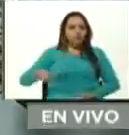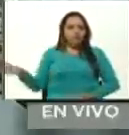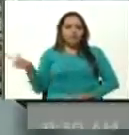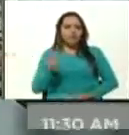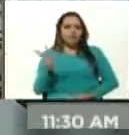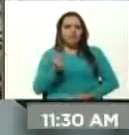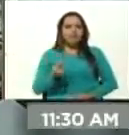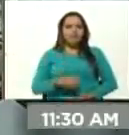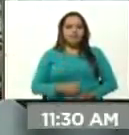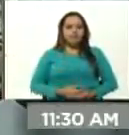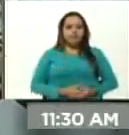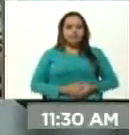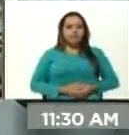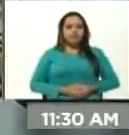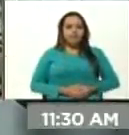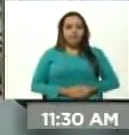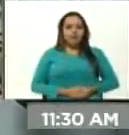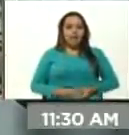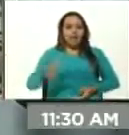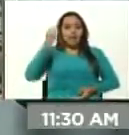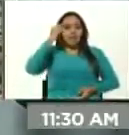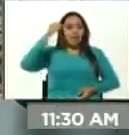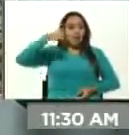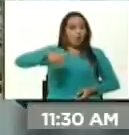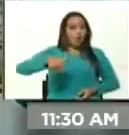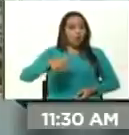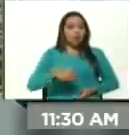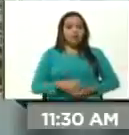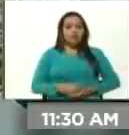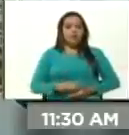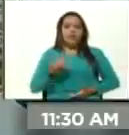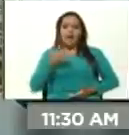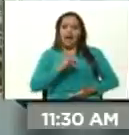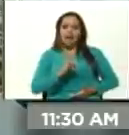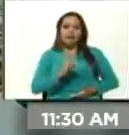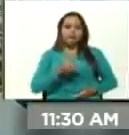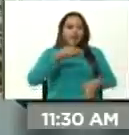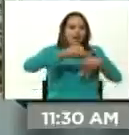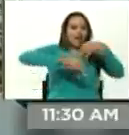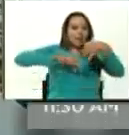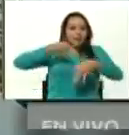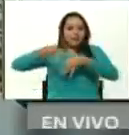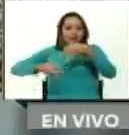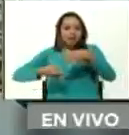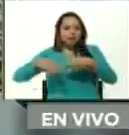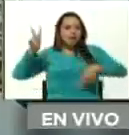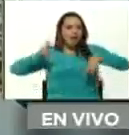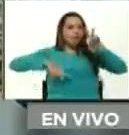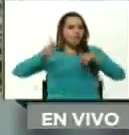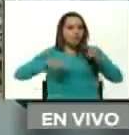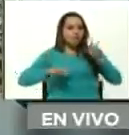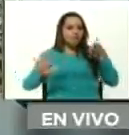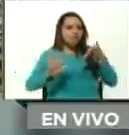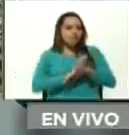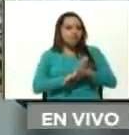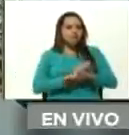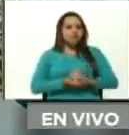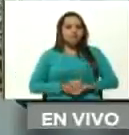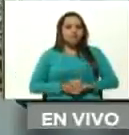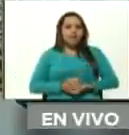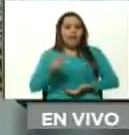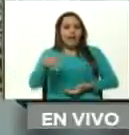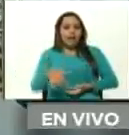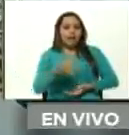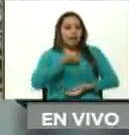Venezuela. El día de hoy vamos a comentar, vamos a exponer en esta